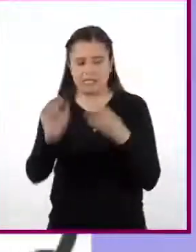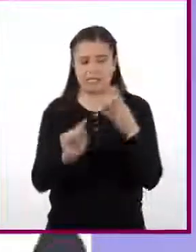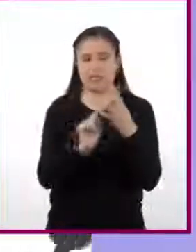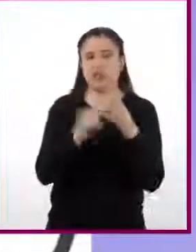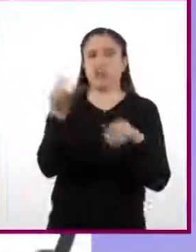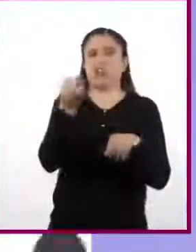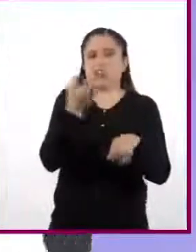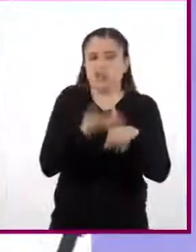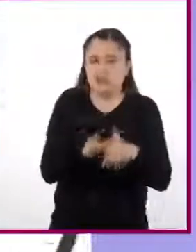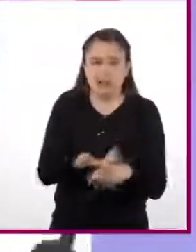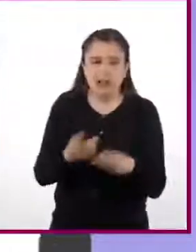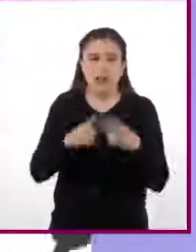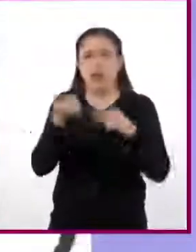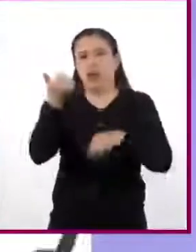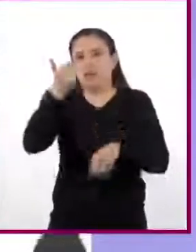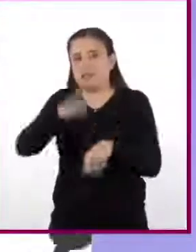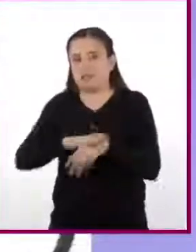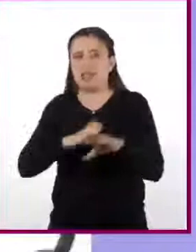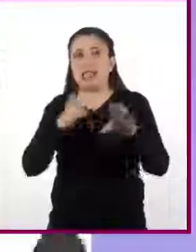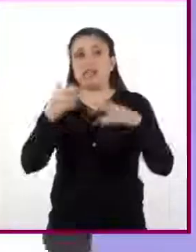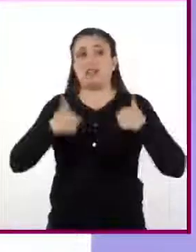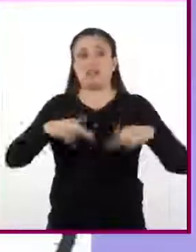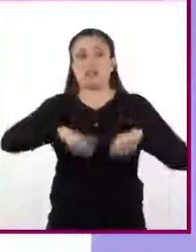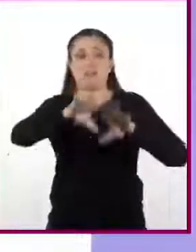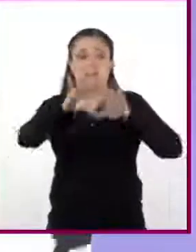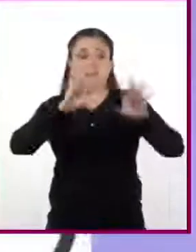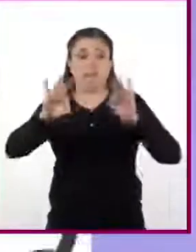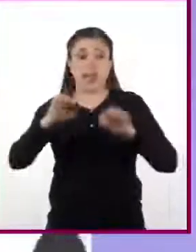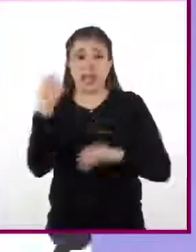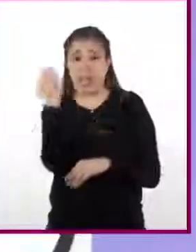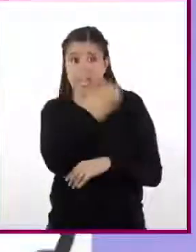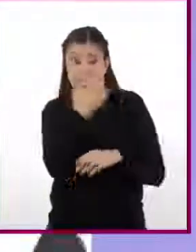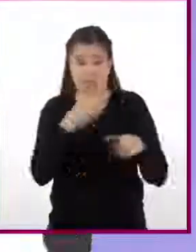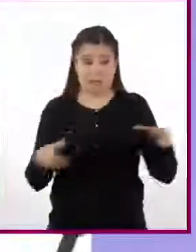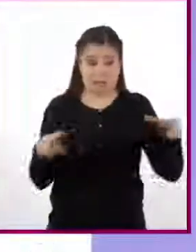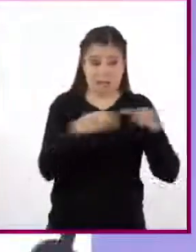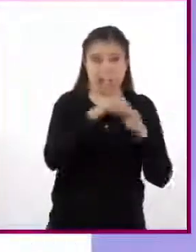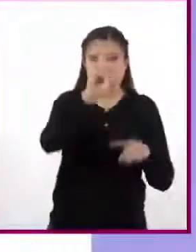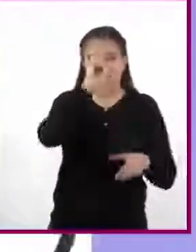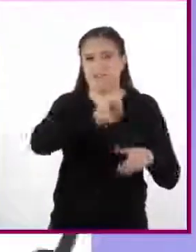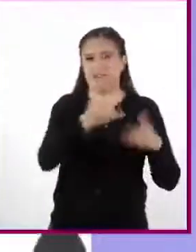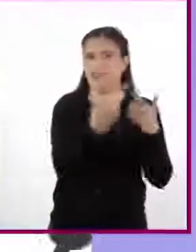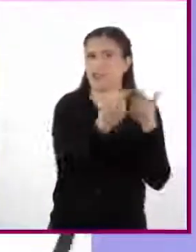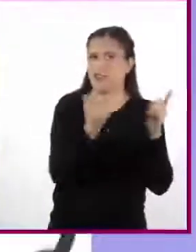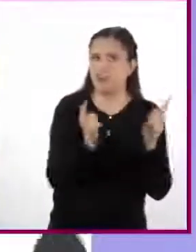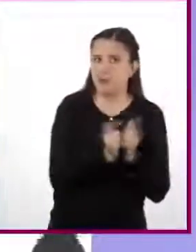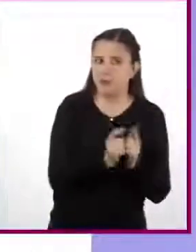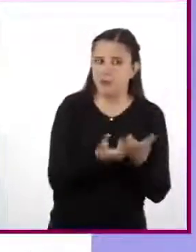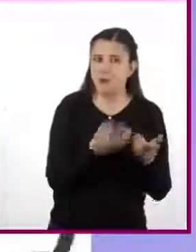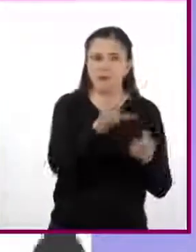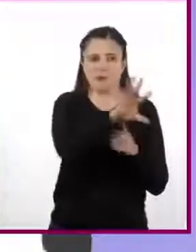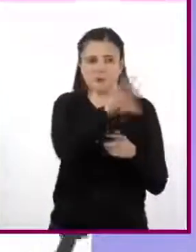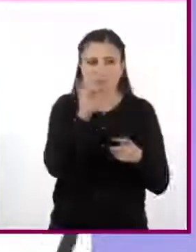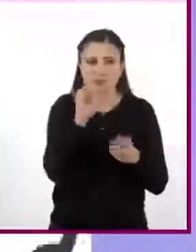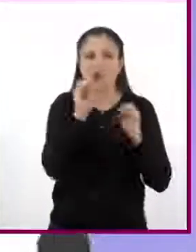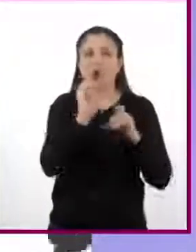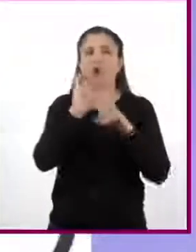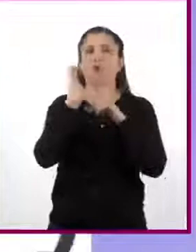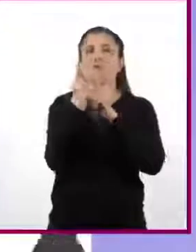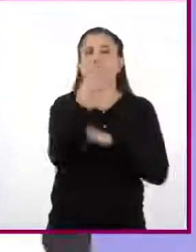los administradores, etc. En la escuela para designar al jefe de grupo o formar el comité de padres de